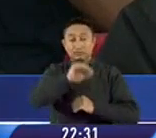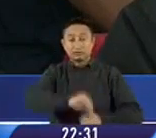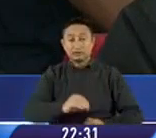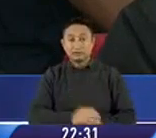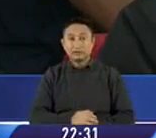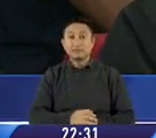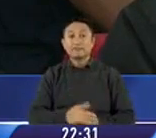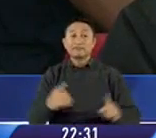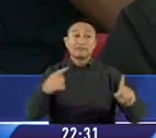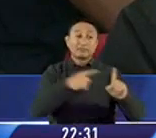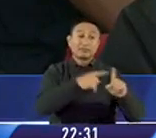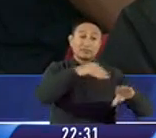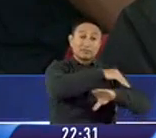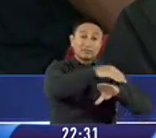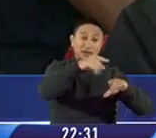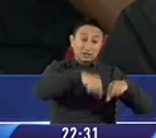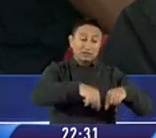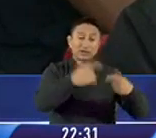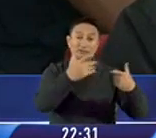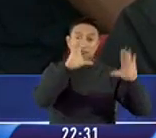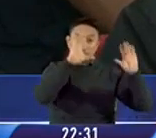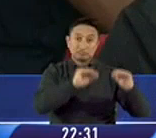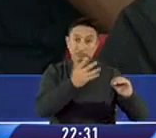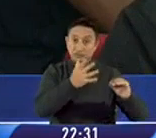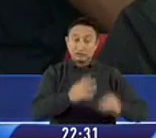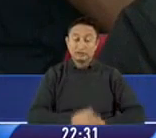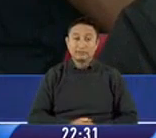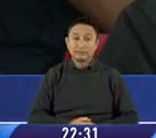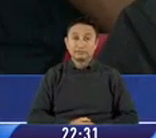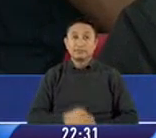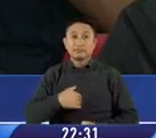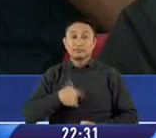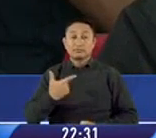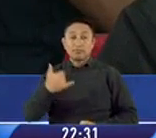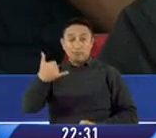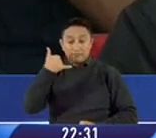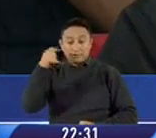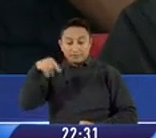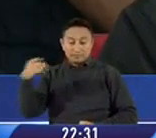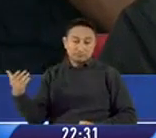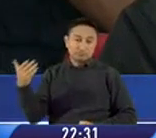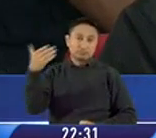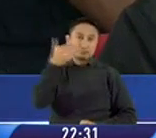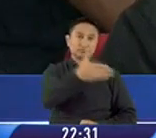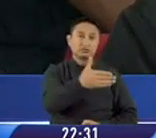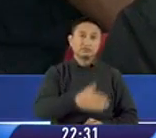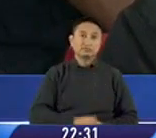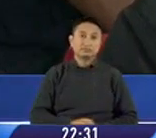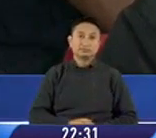dicen, vea, tal intersección está apagada, y nosotros con el personal operativo de calle